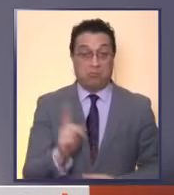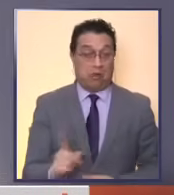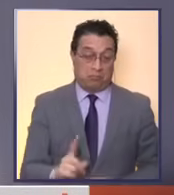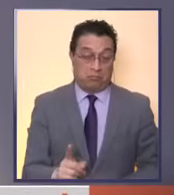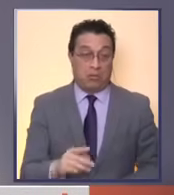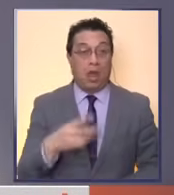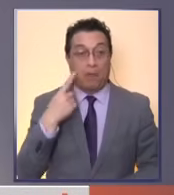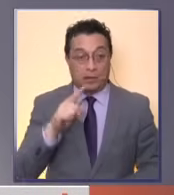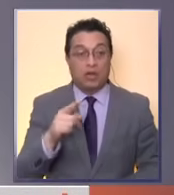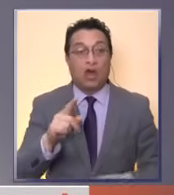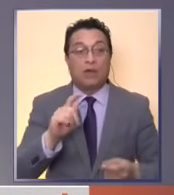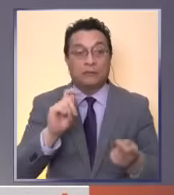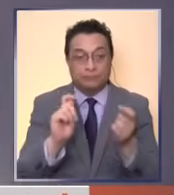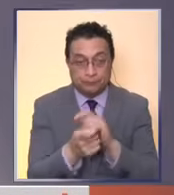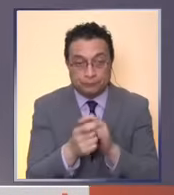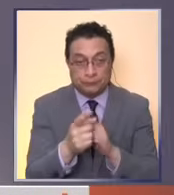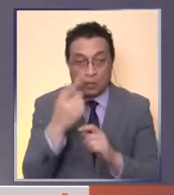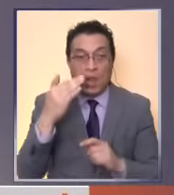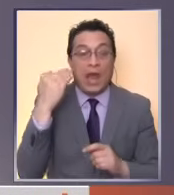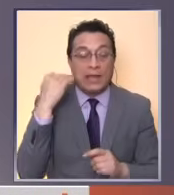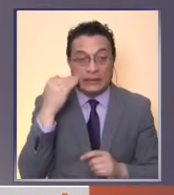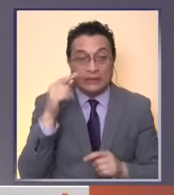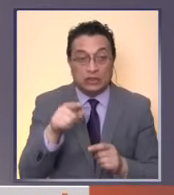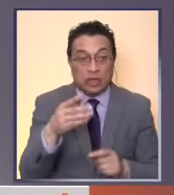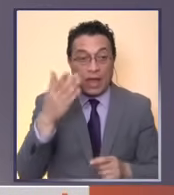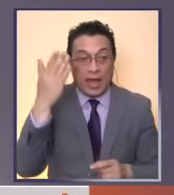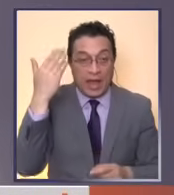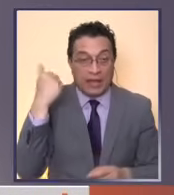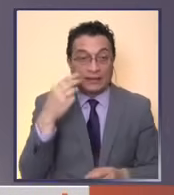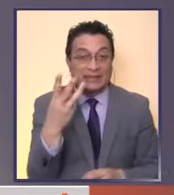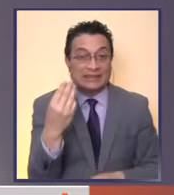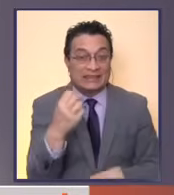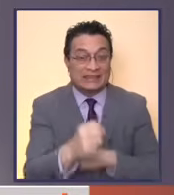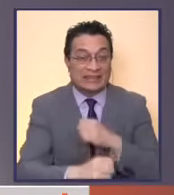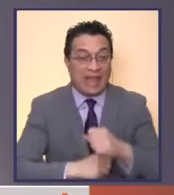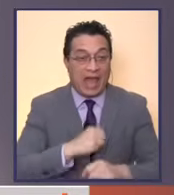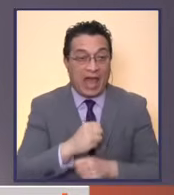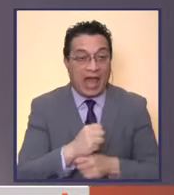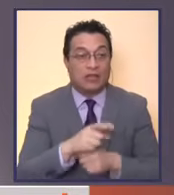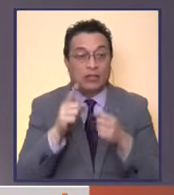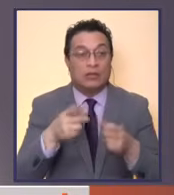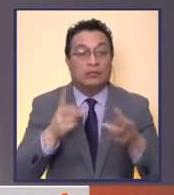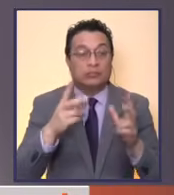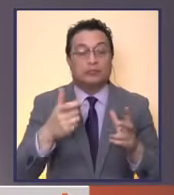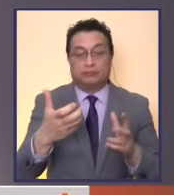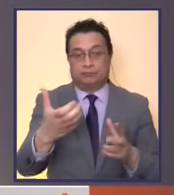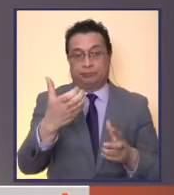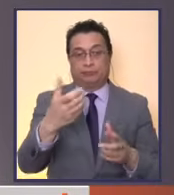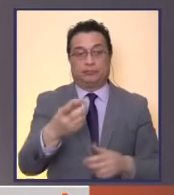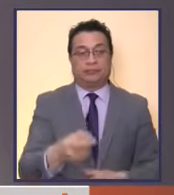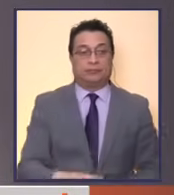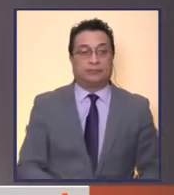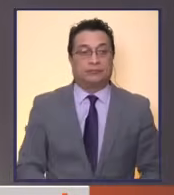las grabaciones cambian de tono y un menor en ese entonces de solo 13 años se dejaba ver así.